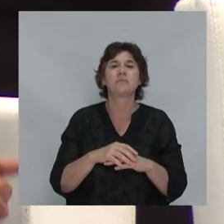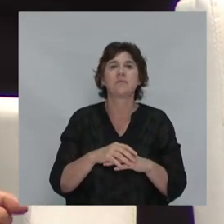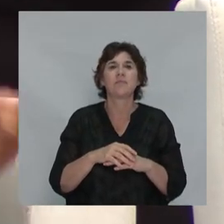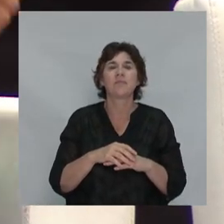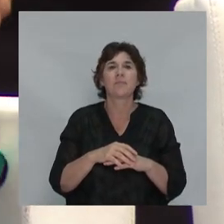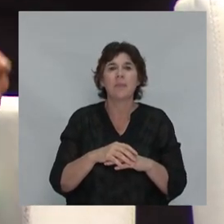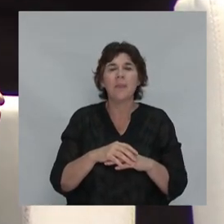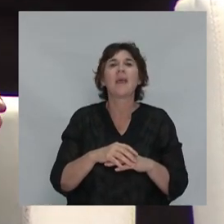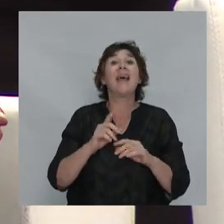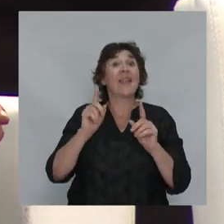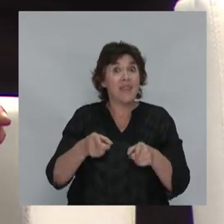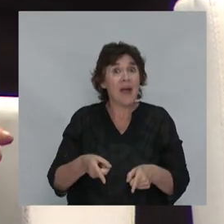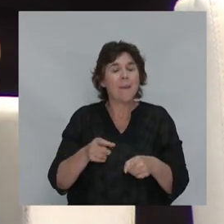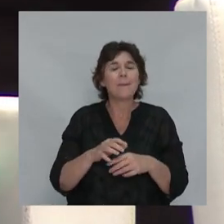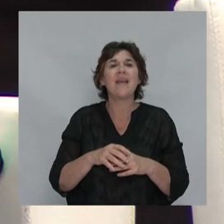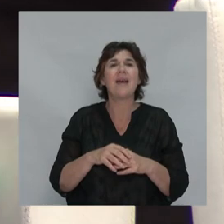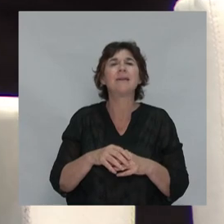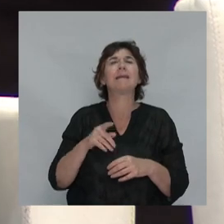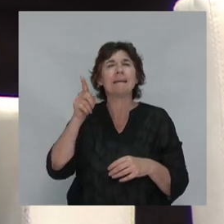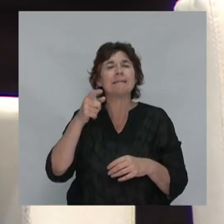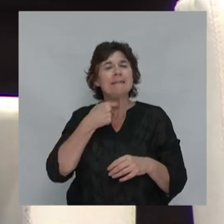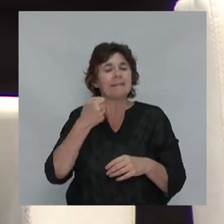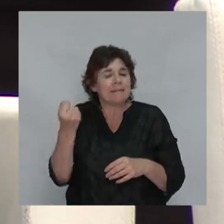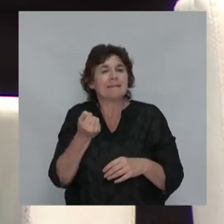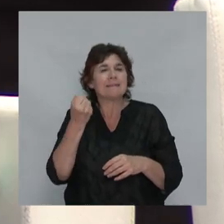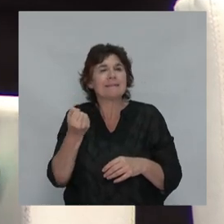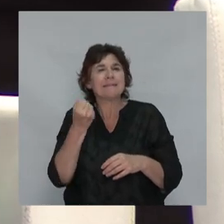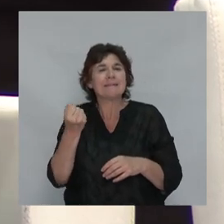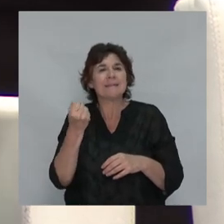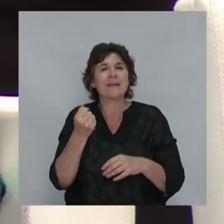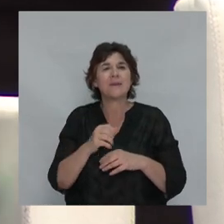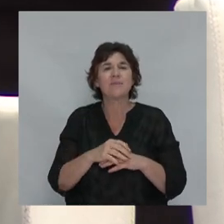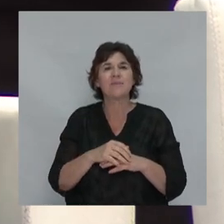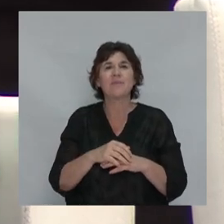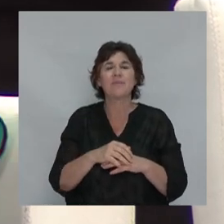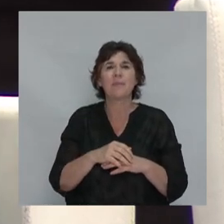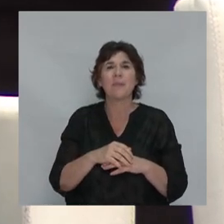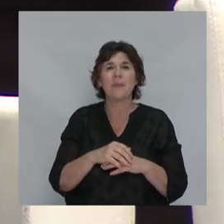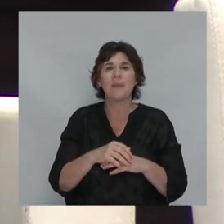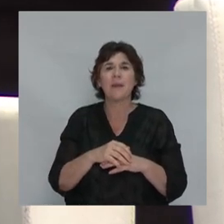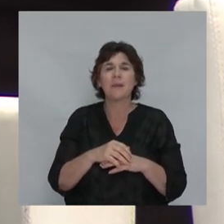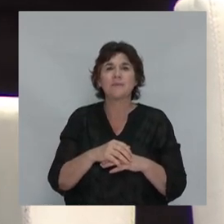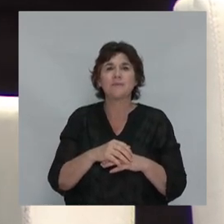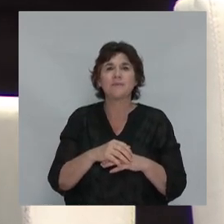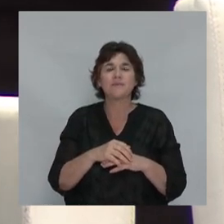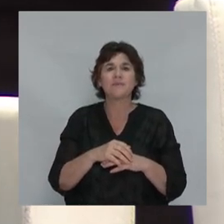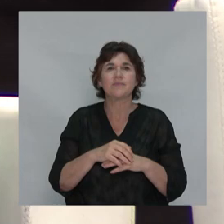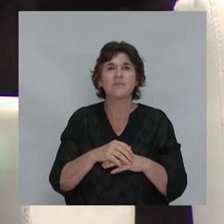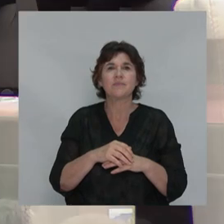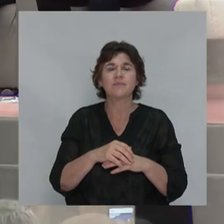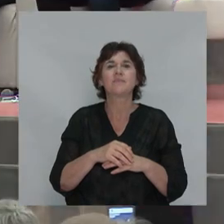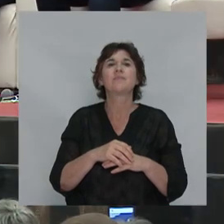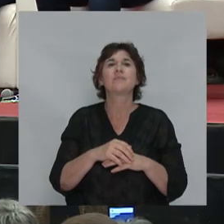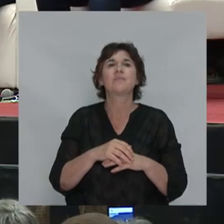que están tratando de cooptar a compañeros y compañeras